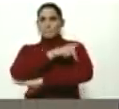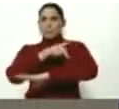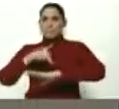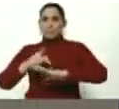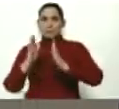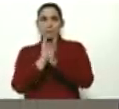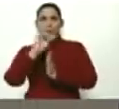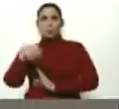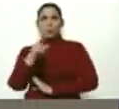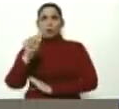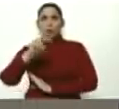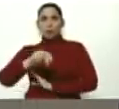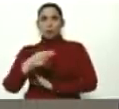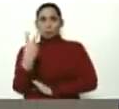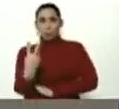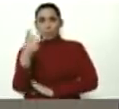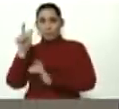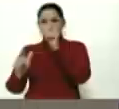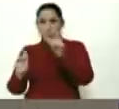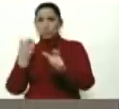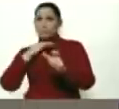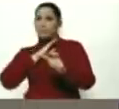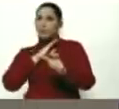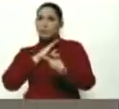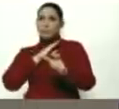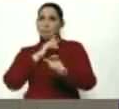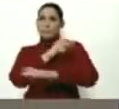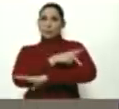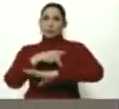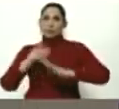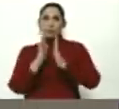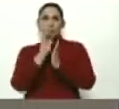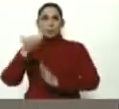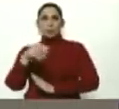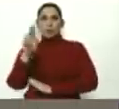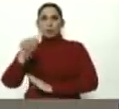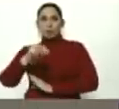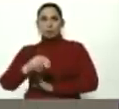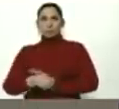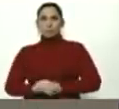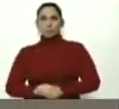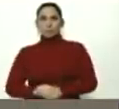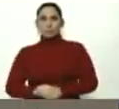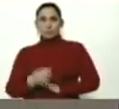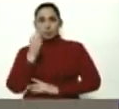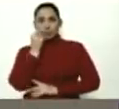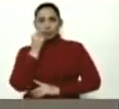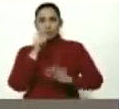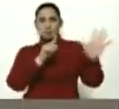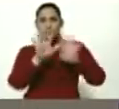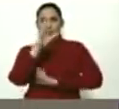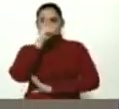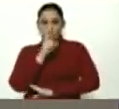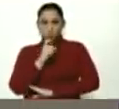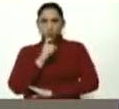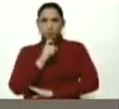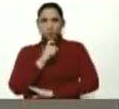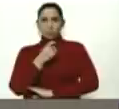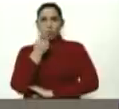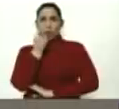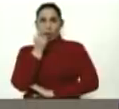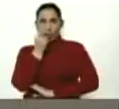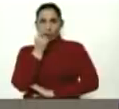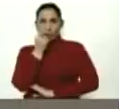San Juan. Tenemos 2 pacientes de la parroquia San Juan. Un hombre de 65 años de edad y un señor